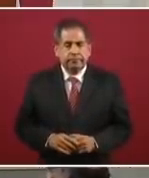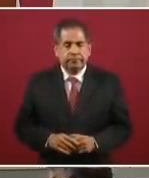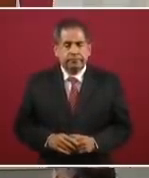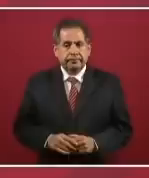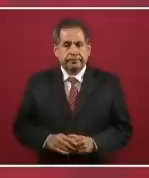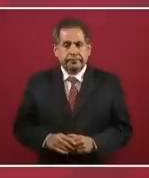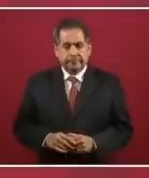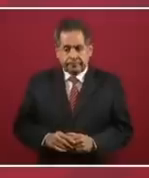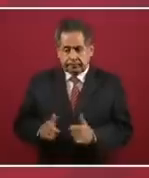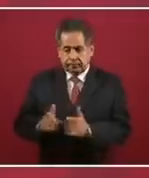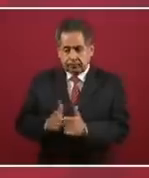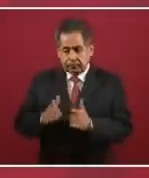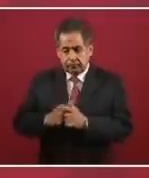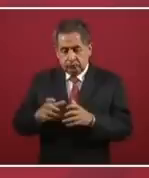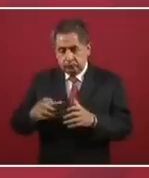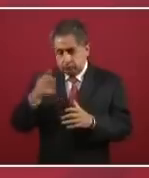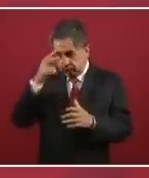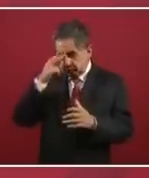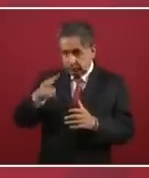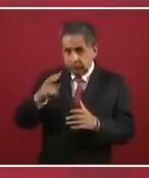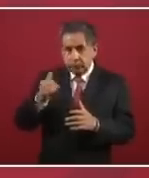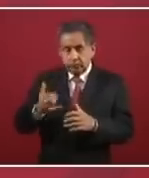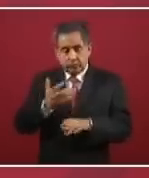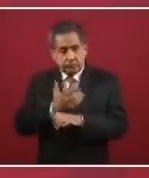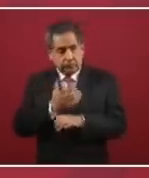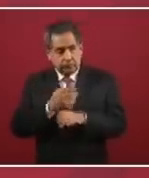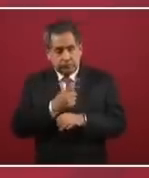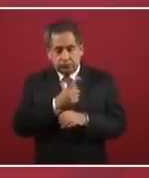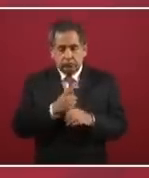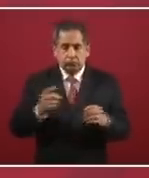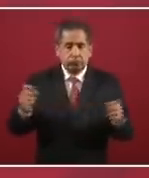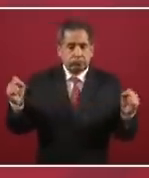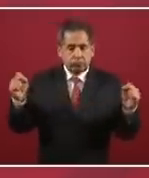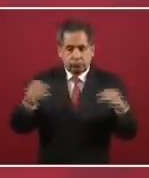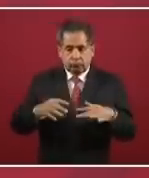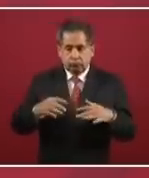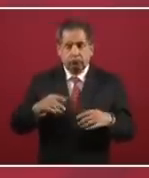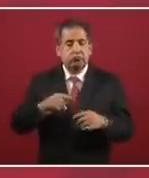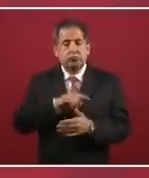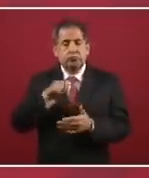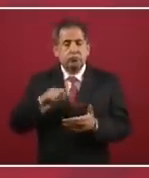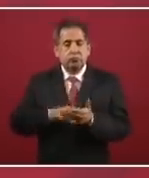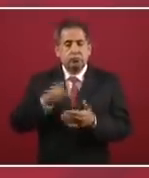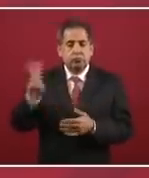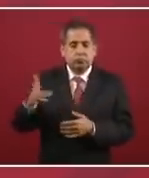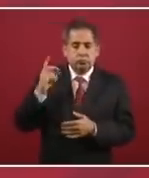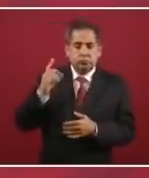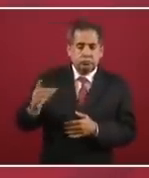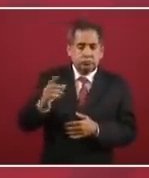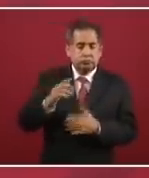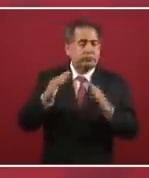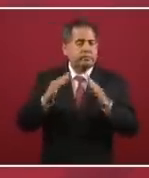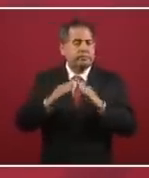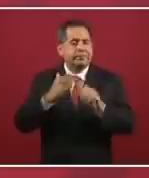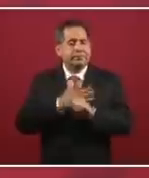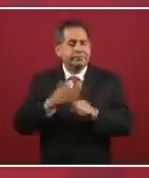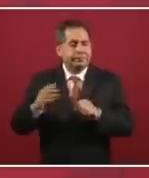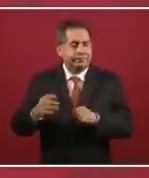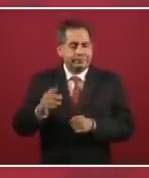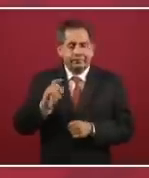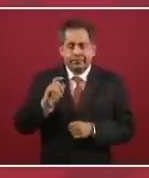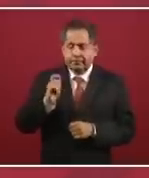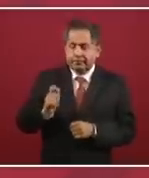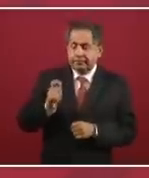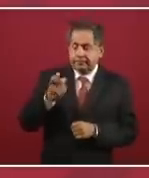La delegación mexicana y la delegación norteamericana nos reunimos, nos encontramos en la Casa Blanca a las 14:30 horas del día 10 de